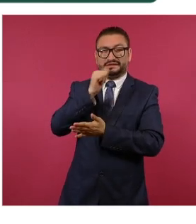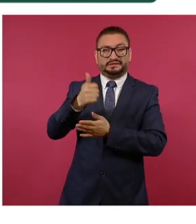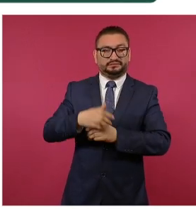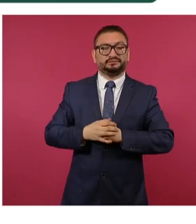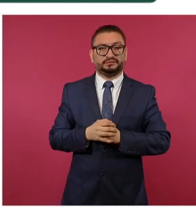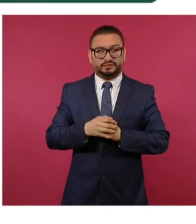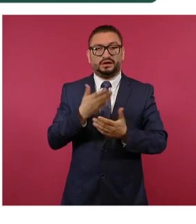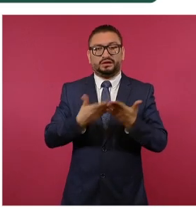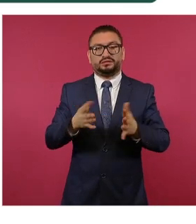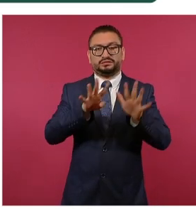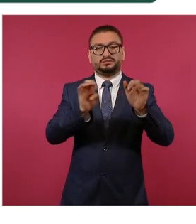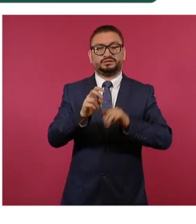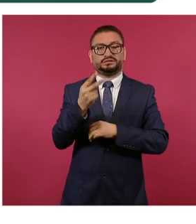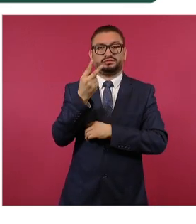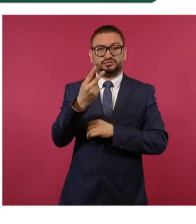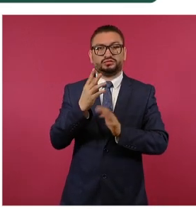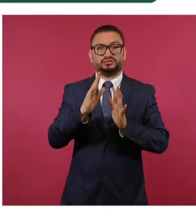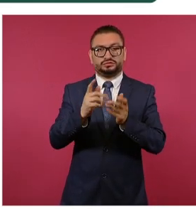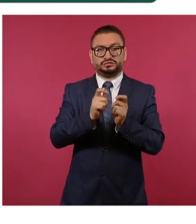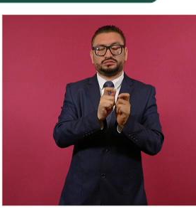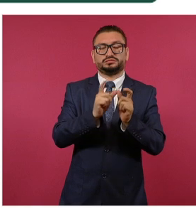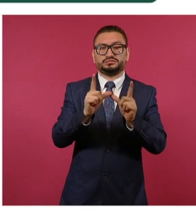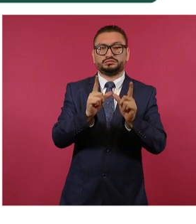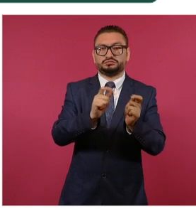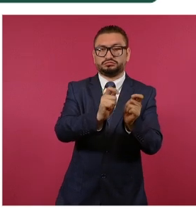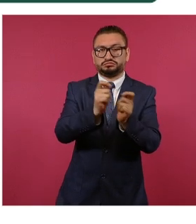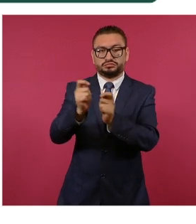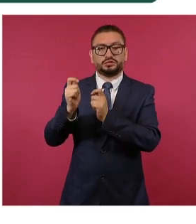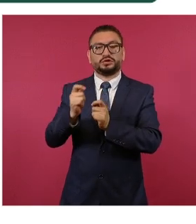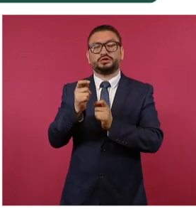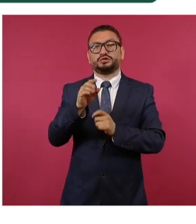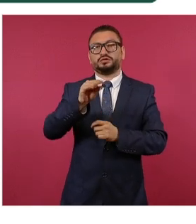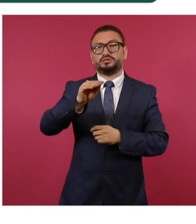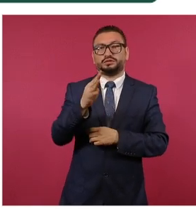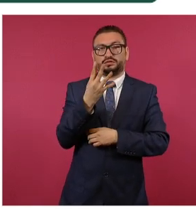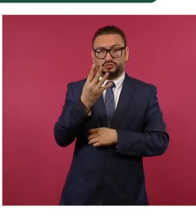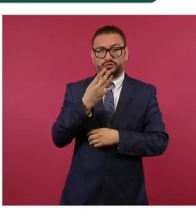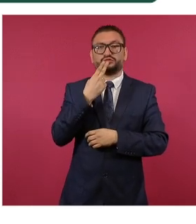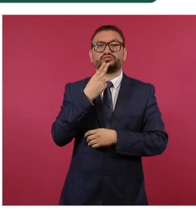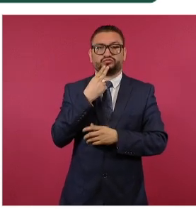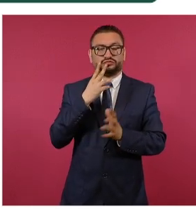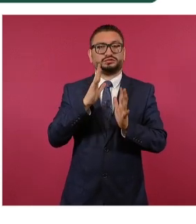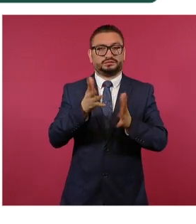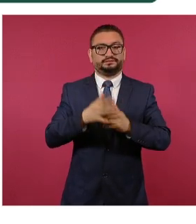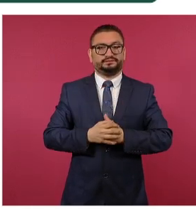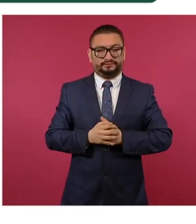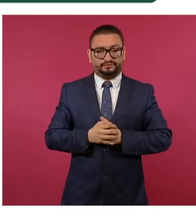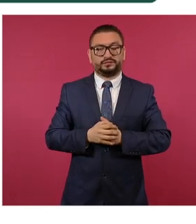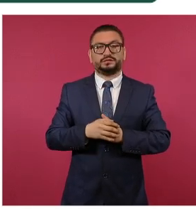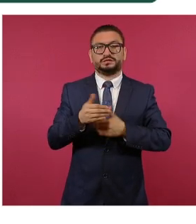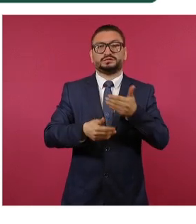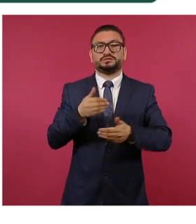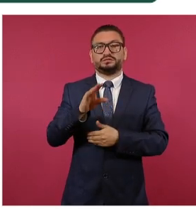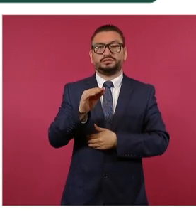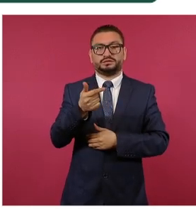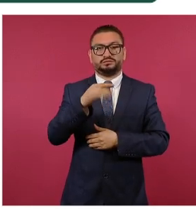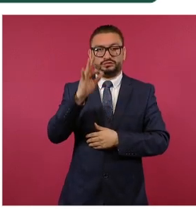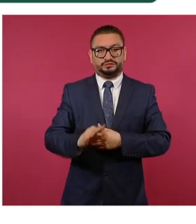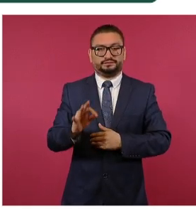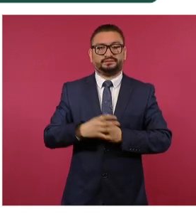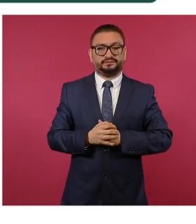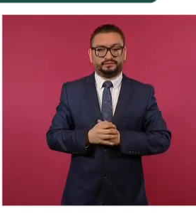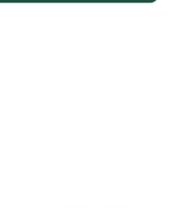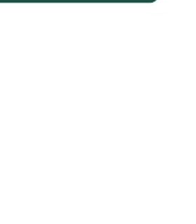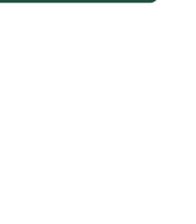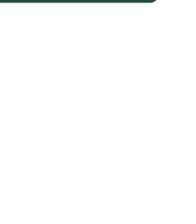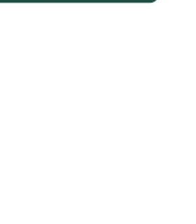alguna acción. Ya son 902 las tarjetas entregadas, de las cuales 94 ya tienen movimiento, un avance del 97%. En la